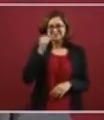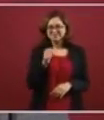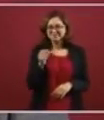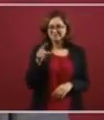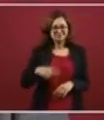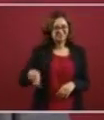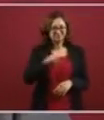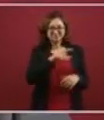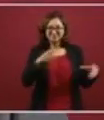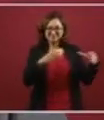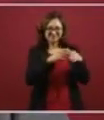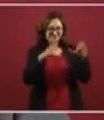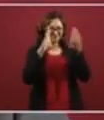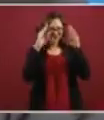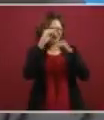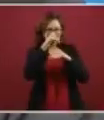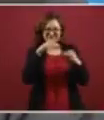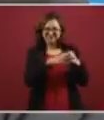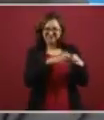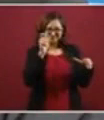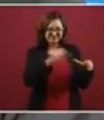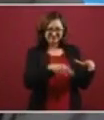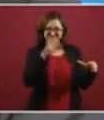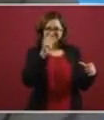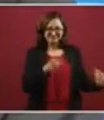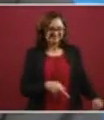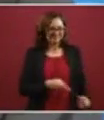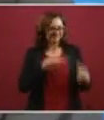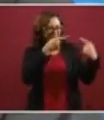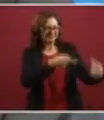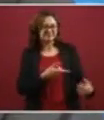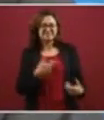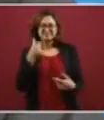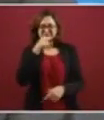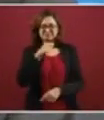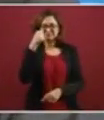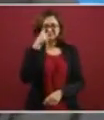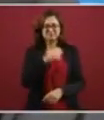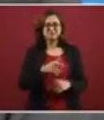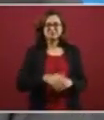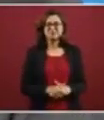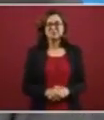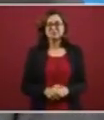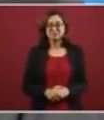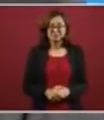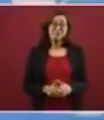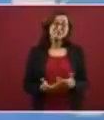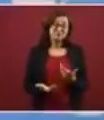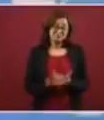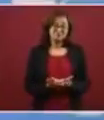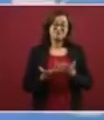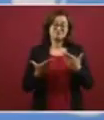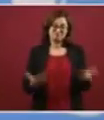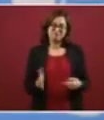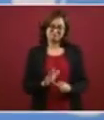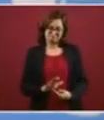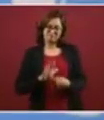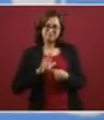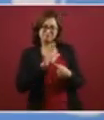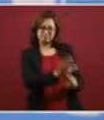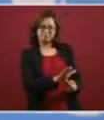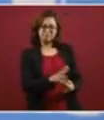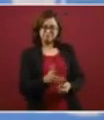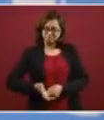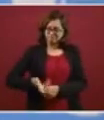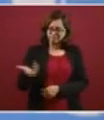conservadurismo de la réplica conservadora pues ahora estamos llevando a la práctica